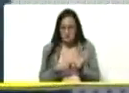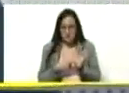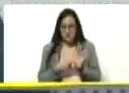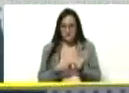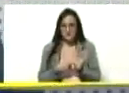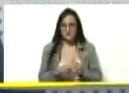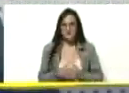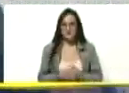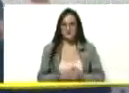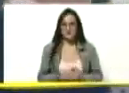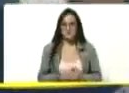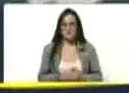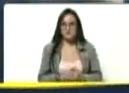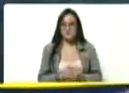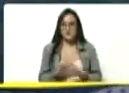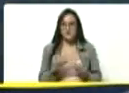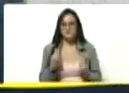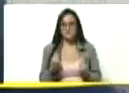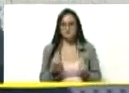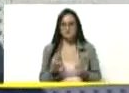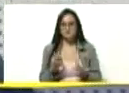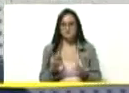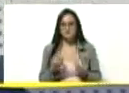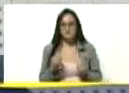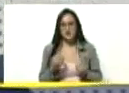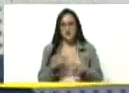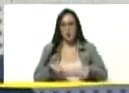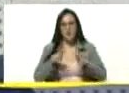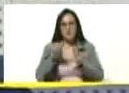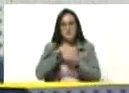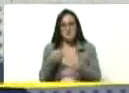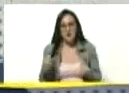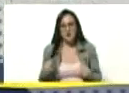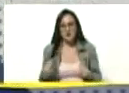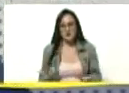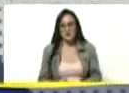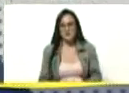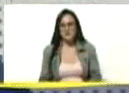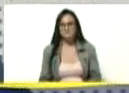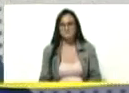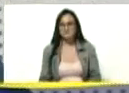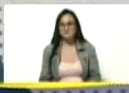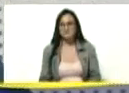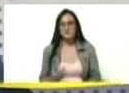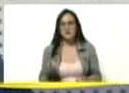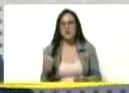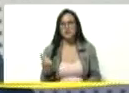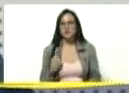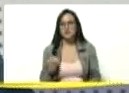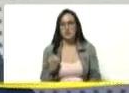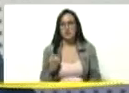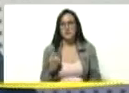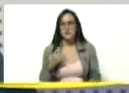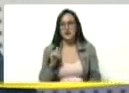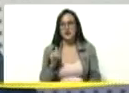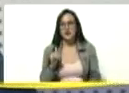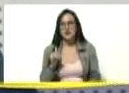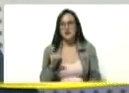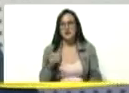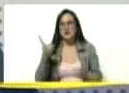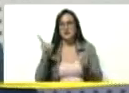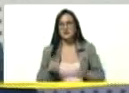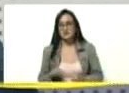vota. Si no, ¿qué sentido tiene estar en Naciones Unidas? Si ahí solamente se imponen las